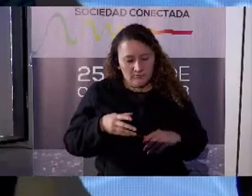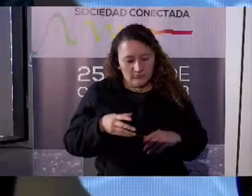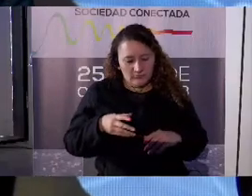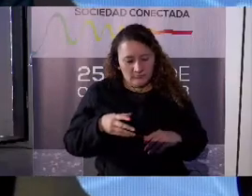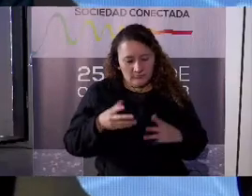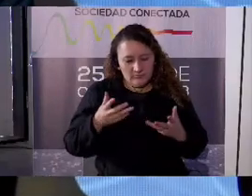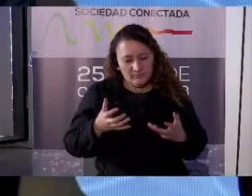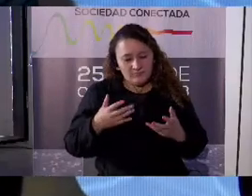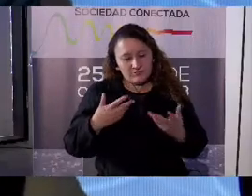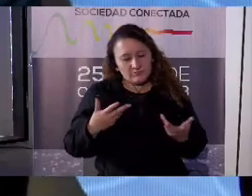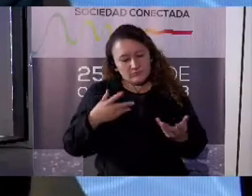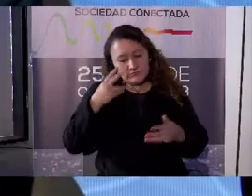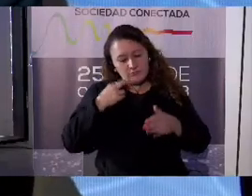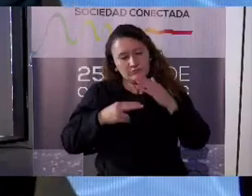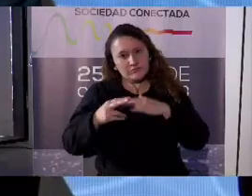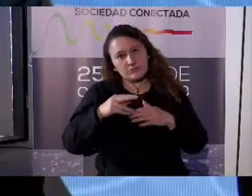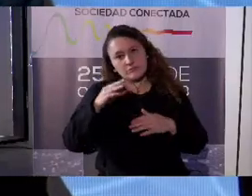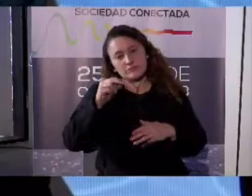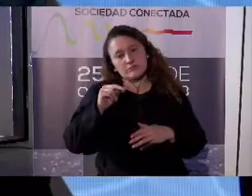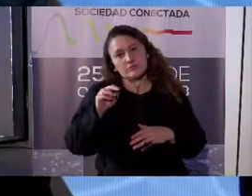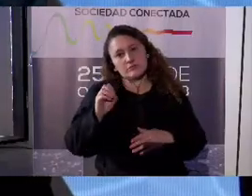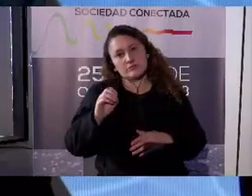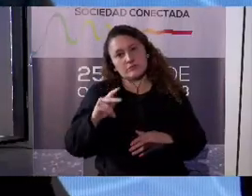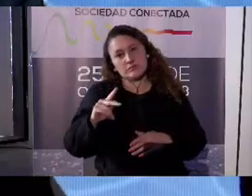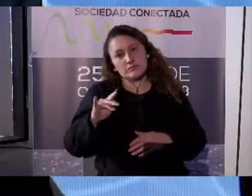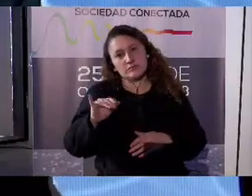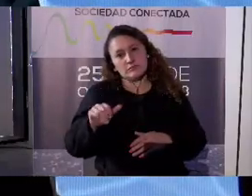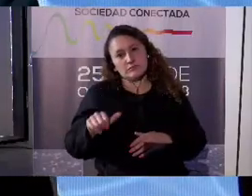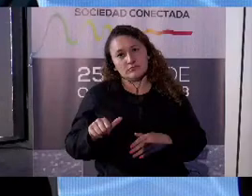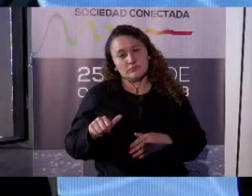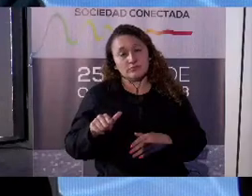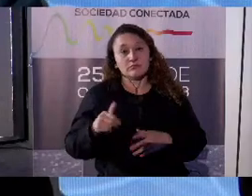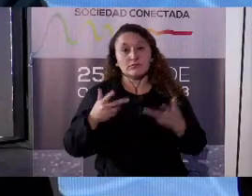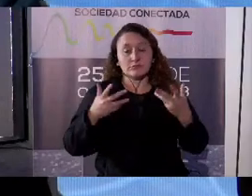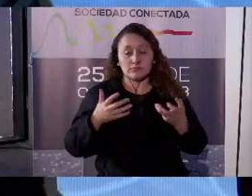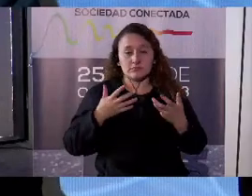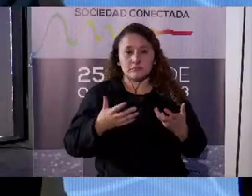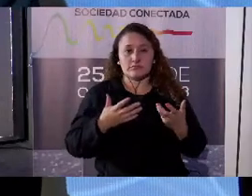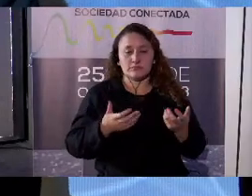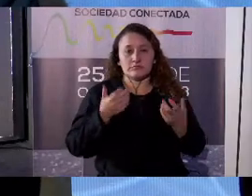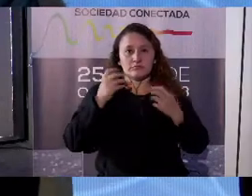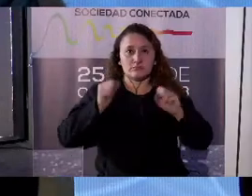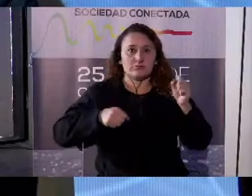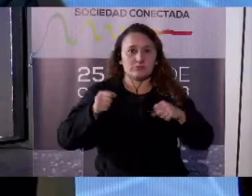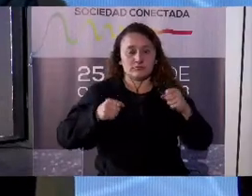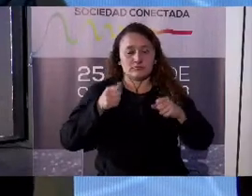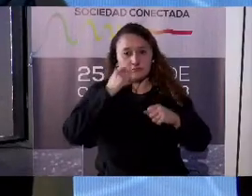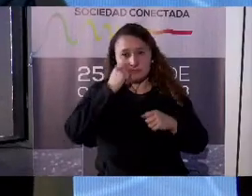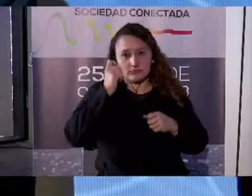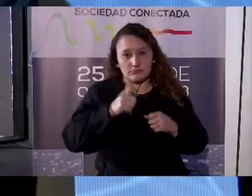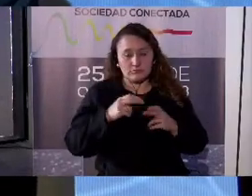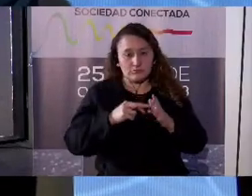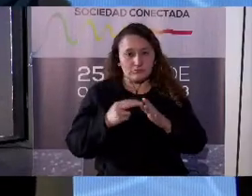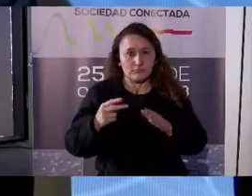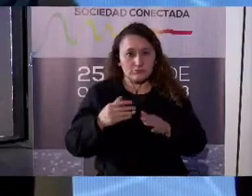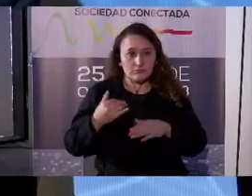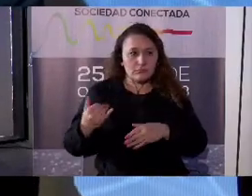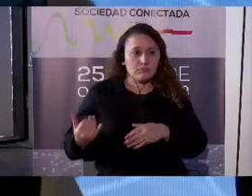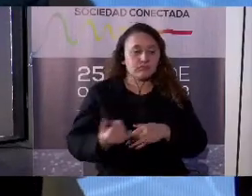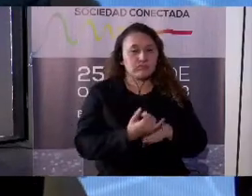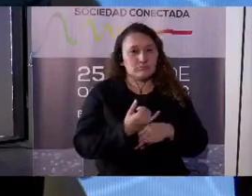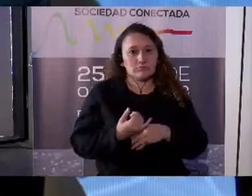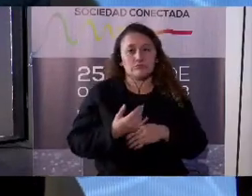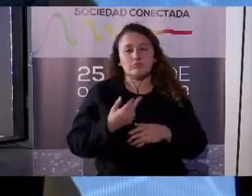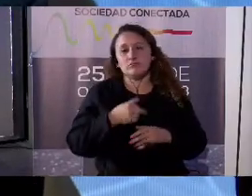Nokia y en Nokia nos enfocamos en habilitar las posibilidades humanas de la tecnología porque para